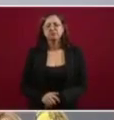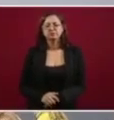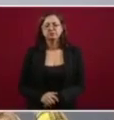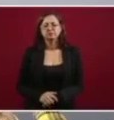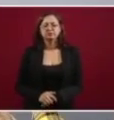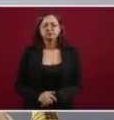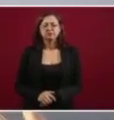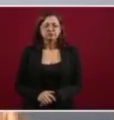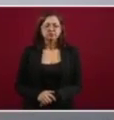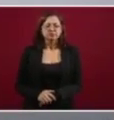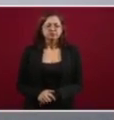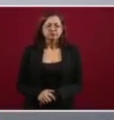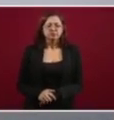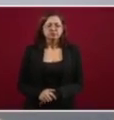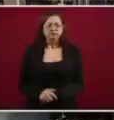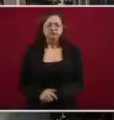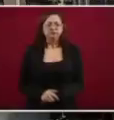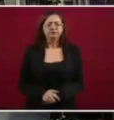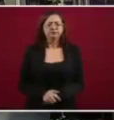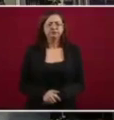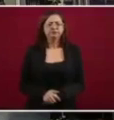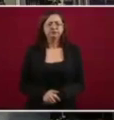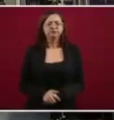A ver, tú.